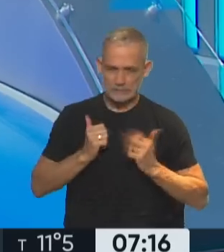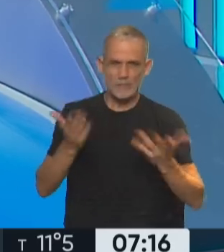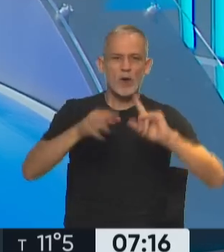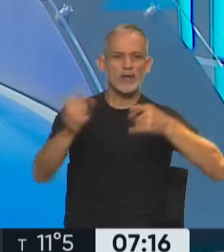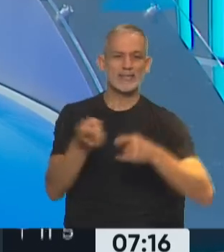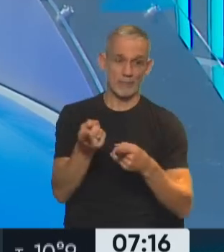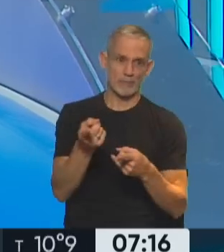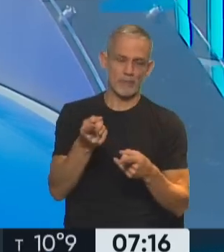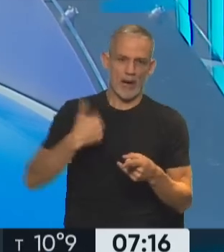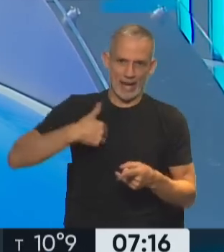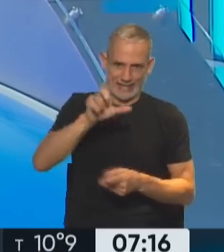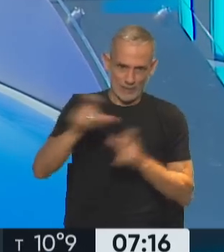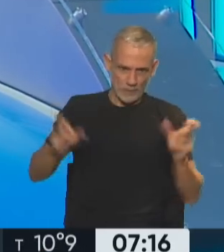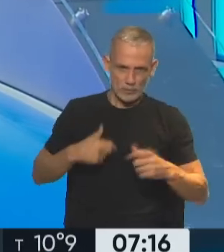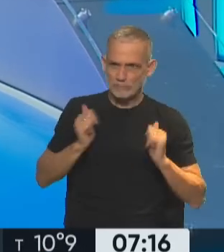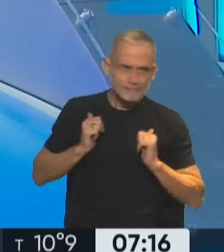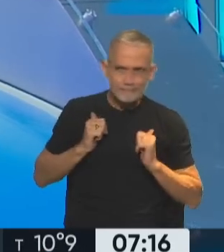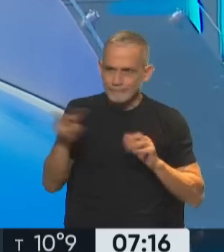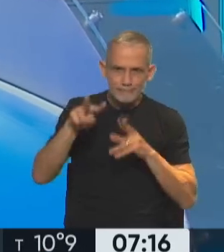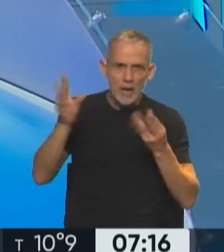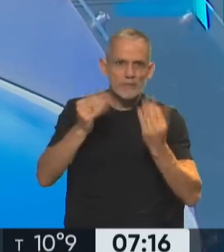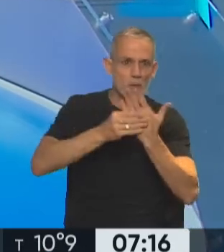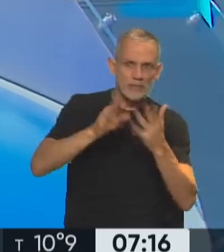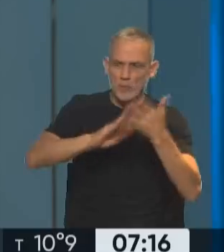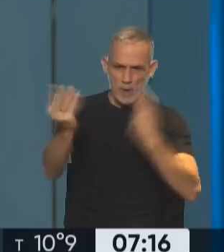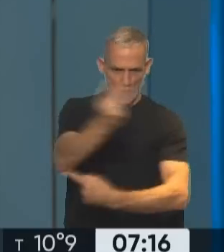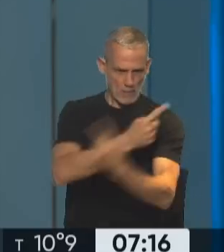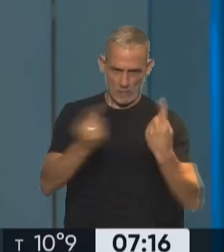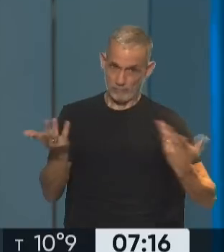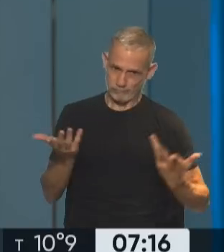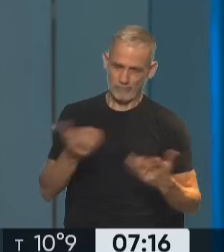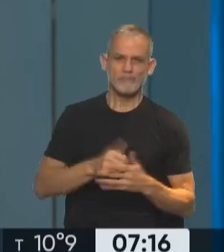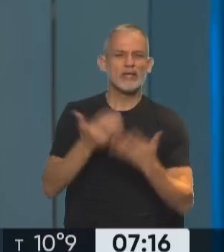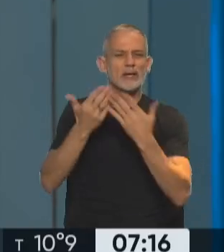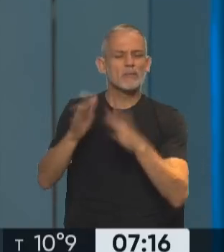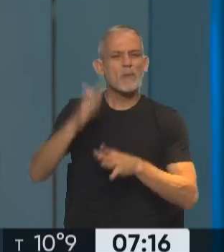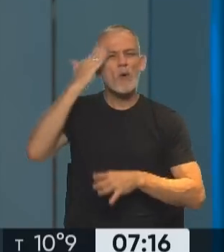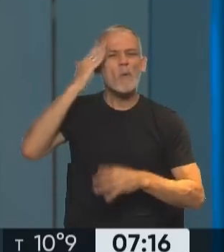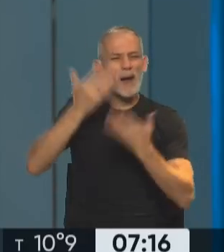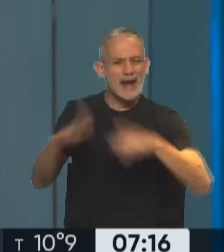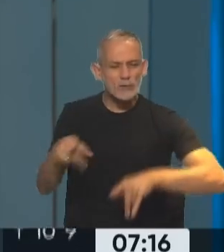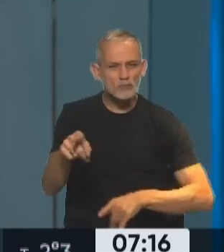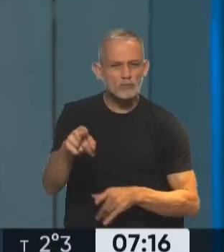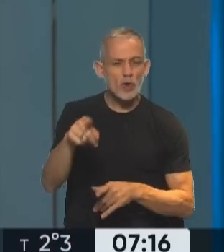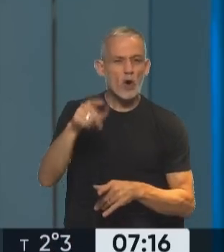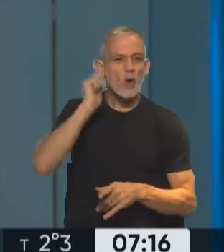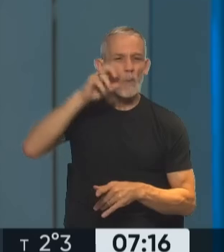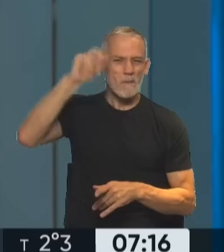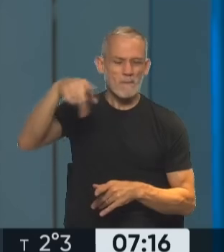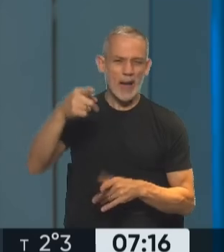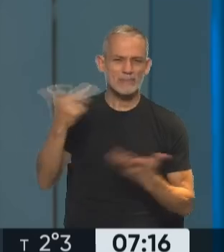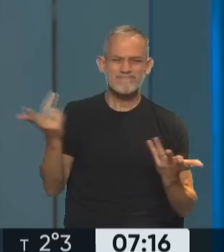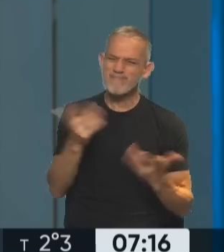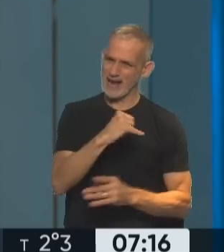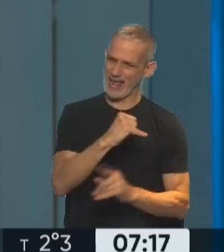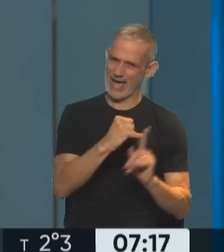como argentinos con tanta expectativa que generaba todo este reacomodamiento. La renuncia de Martín Guzmán sería la mitad del vaso vacío, ¿no?